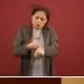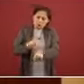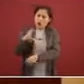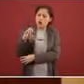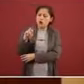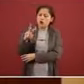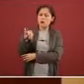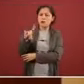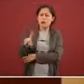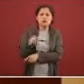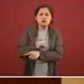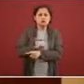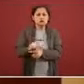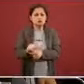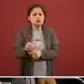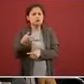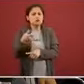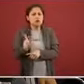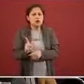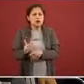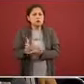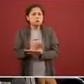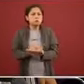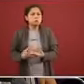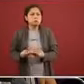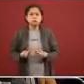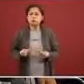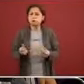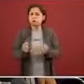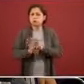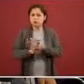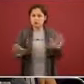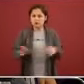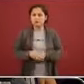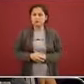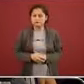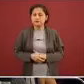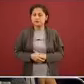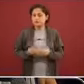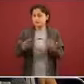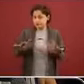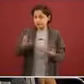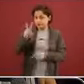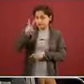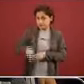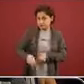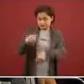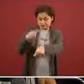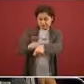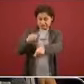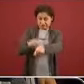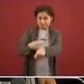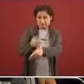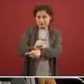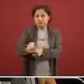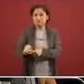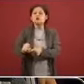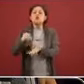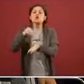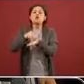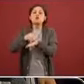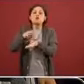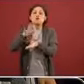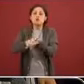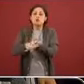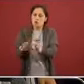forma que se resuelve de manera espontánea. En la medida en que tenemos enorme cantidad de estos casos, quedan sin registrarse